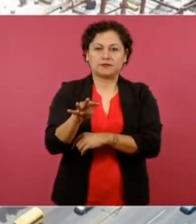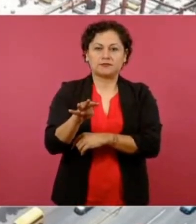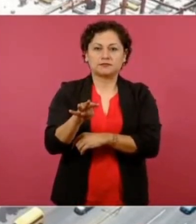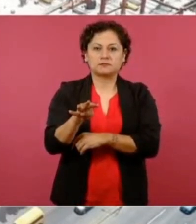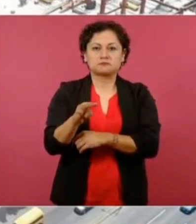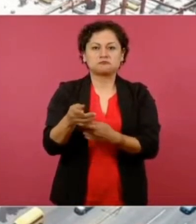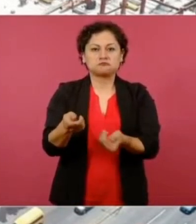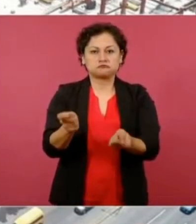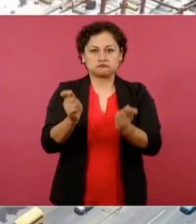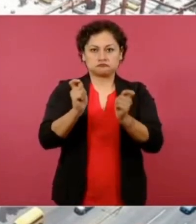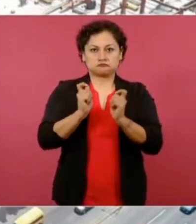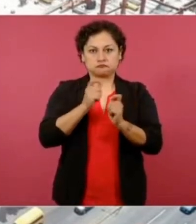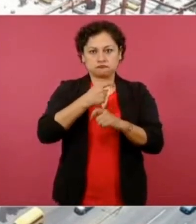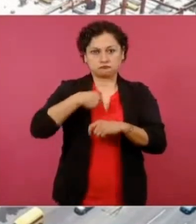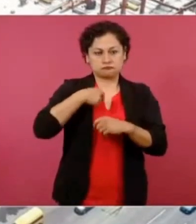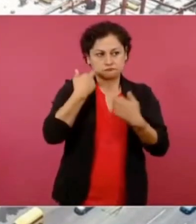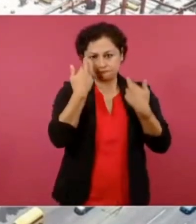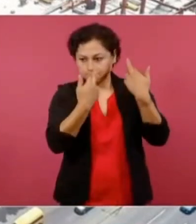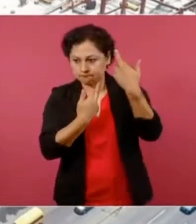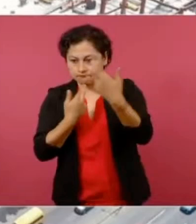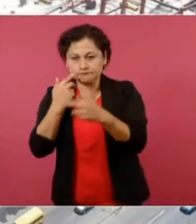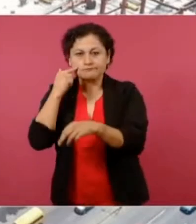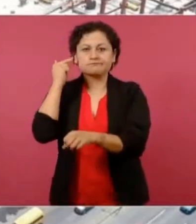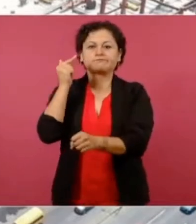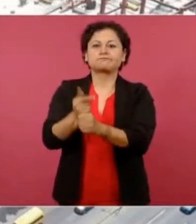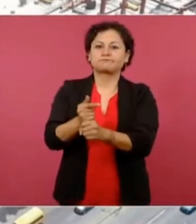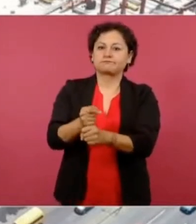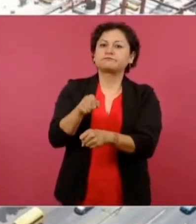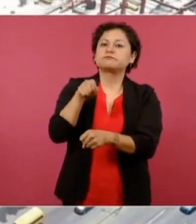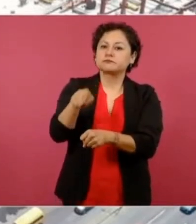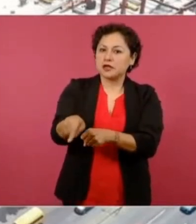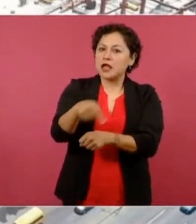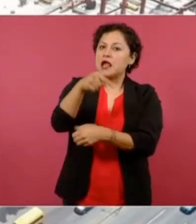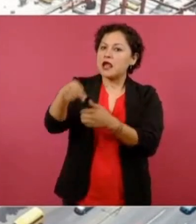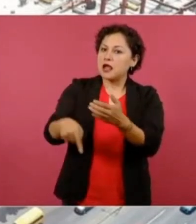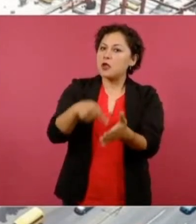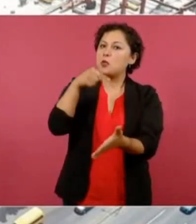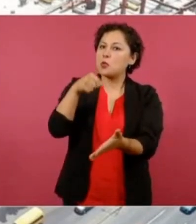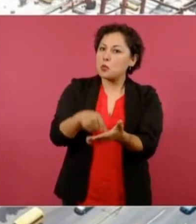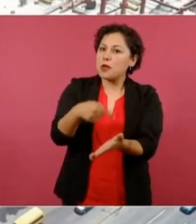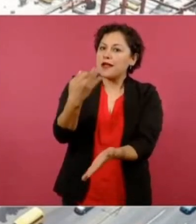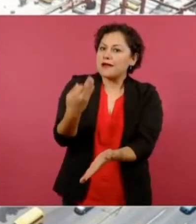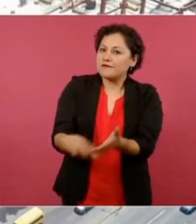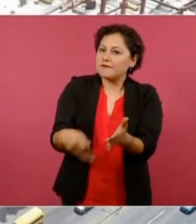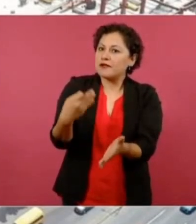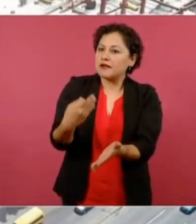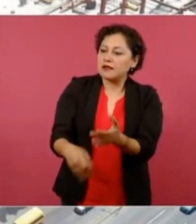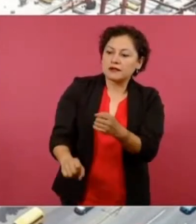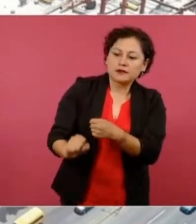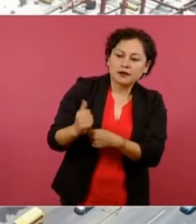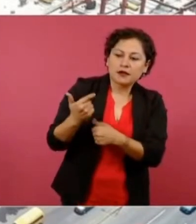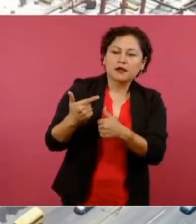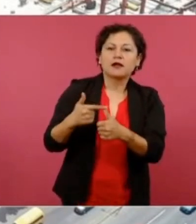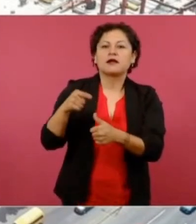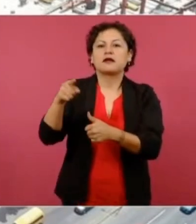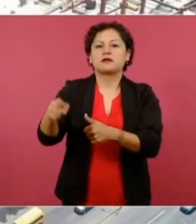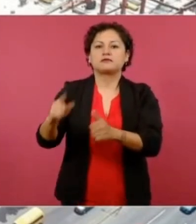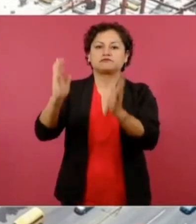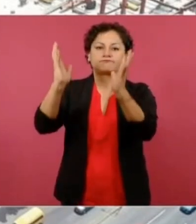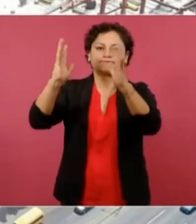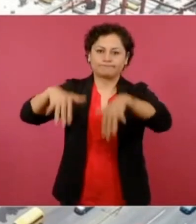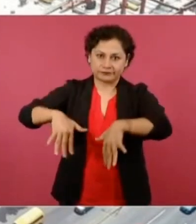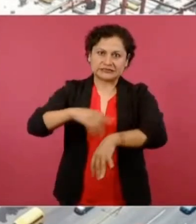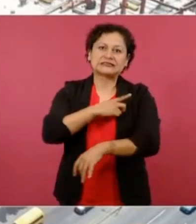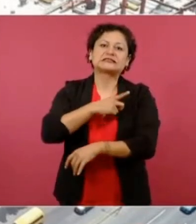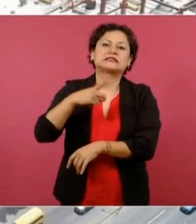iniciamos estas revisiones, se encontró pues todavía el inmueble que necesitaba demolerse. La demolición es una obra bastante